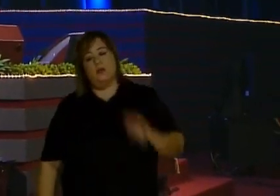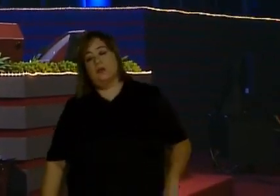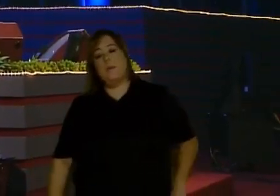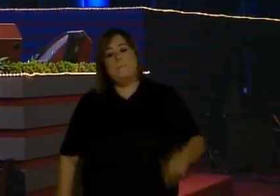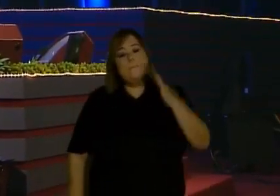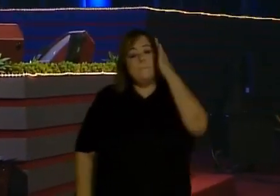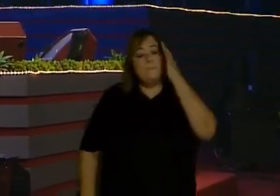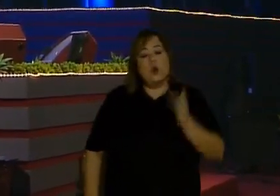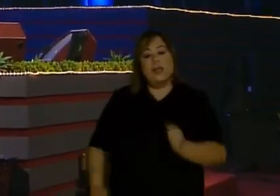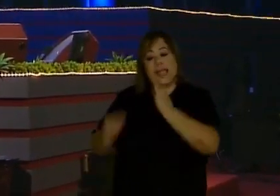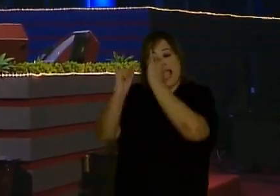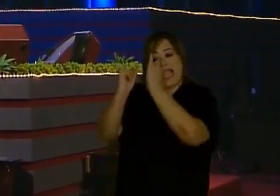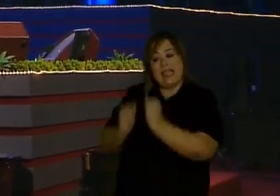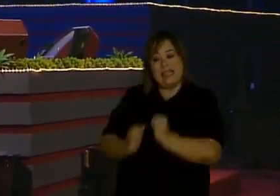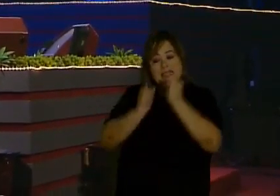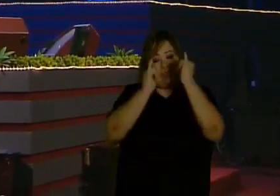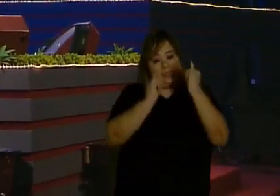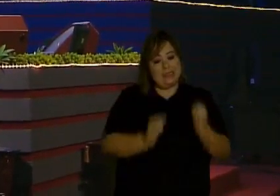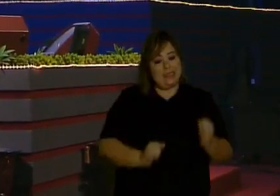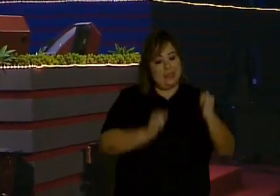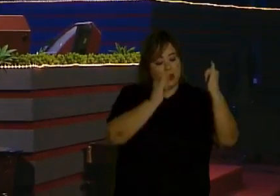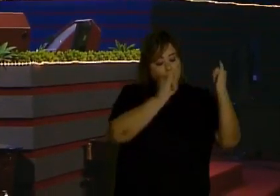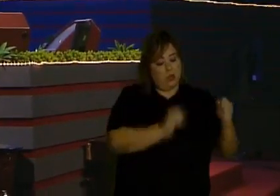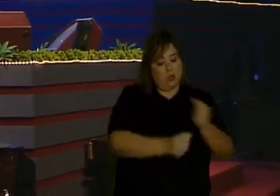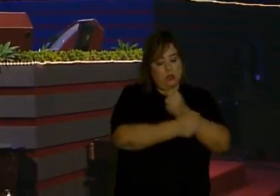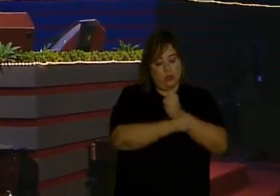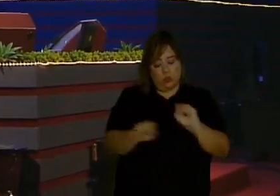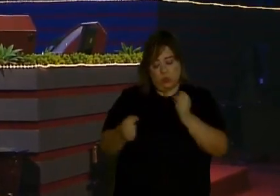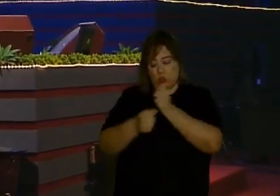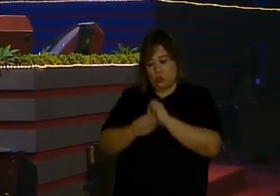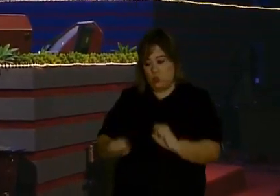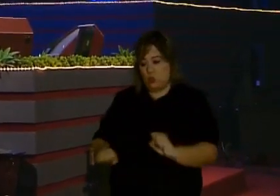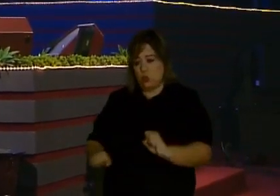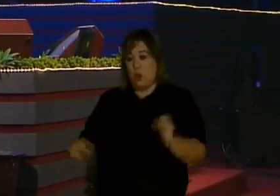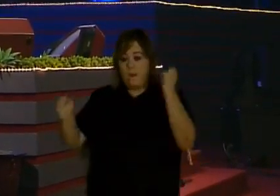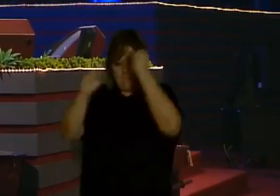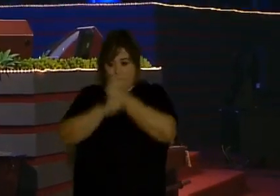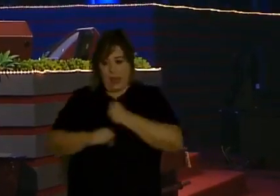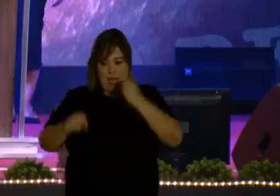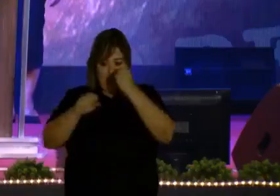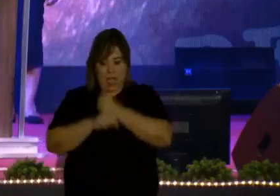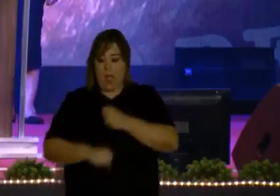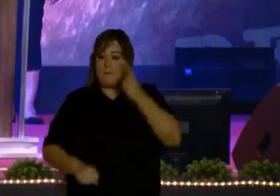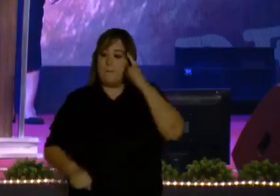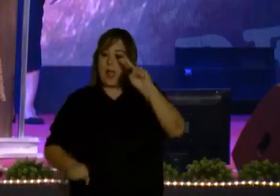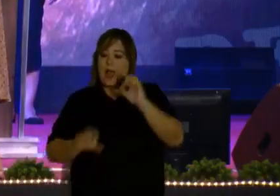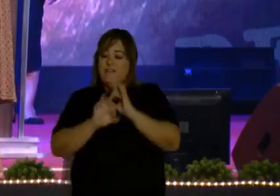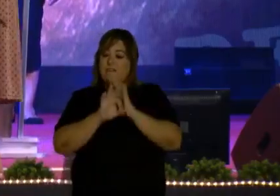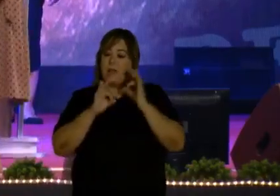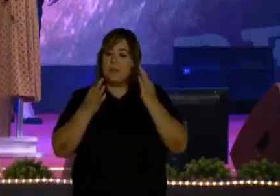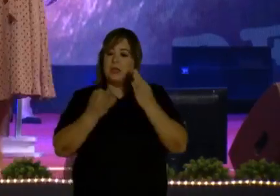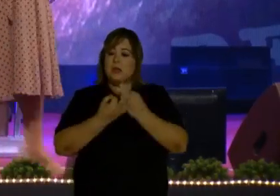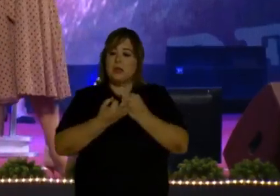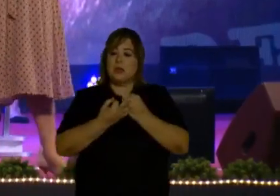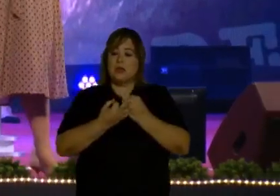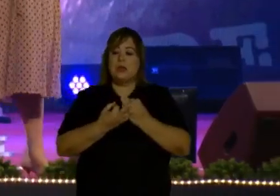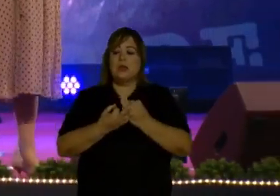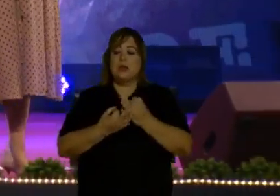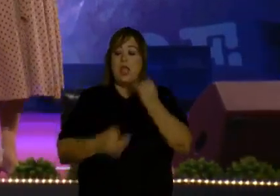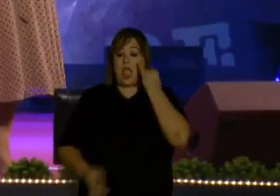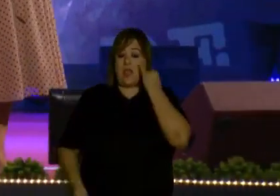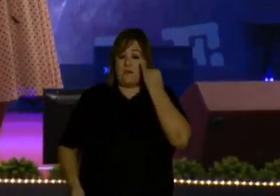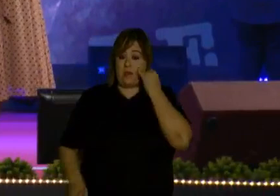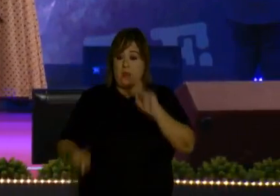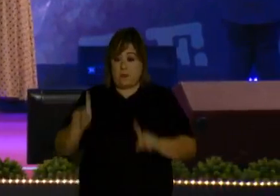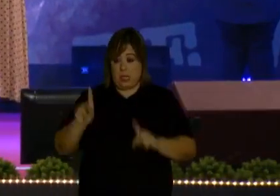individual. Pelea la batalla por tu familia, por tus hijos. Este es un tiempo bien importante. El altar está abierto. Si hay alguien